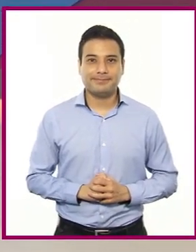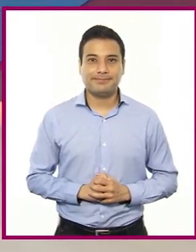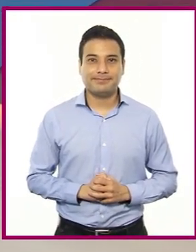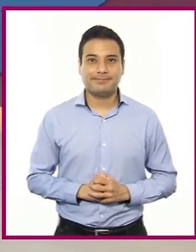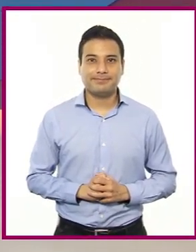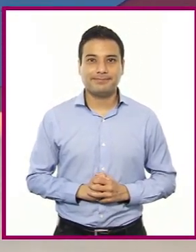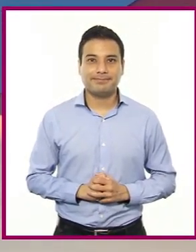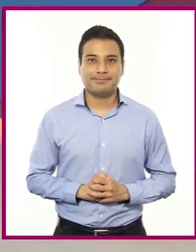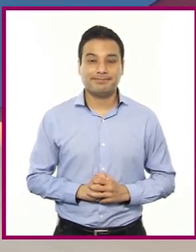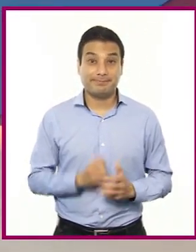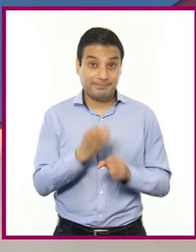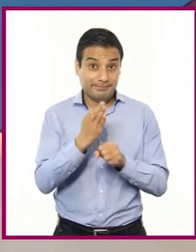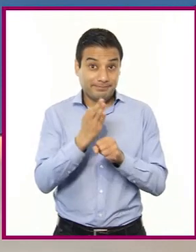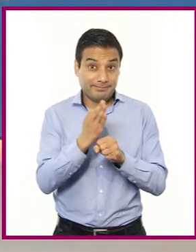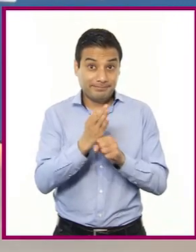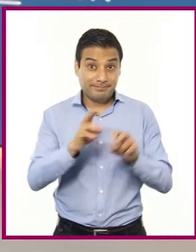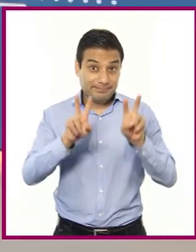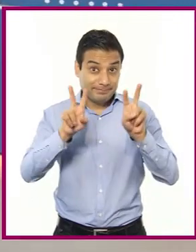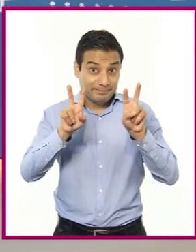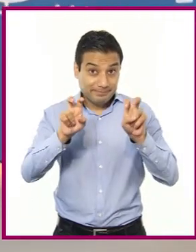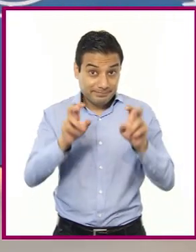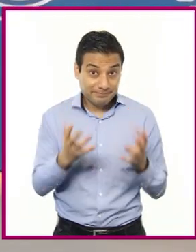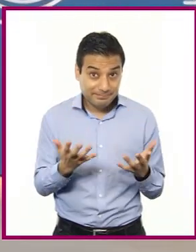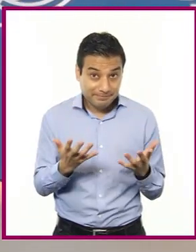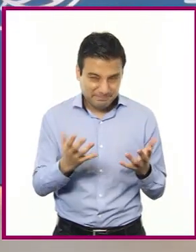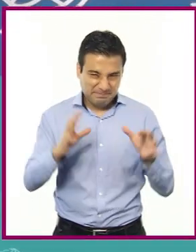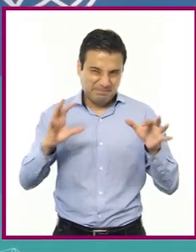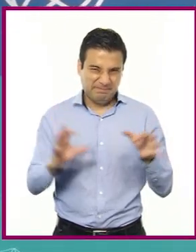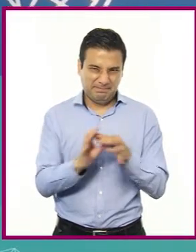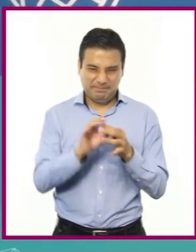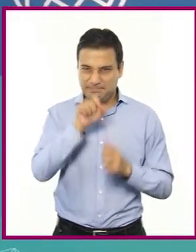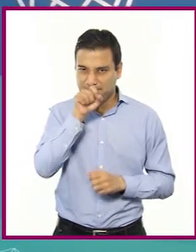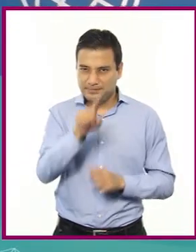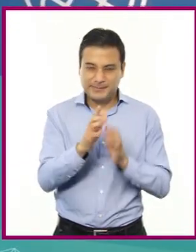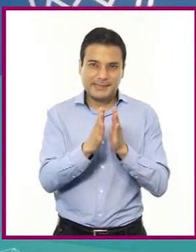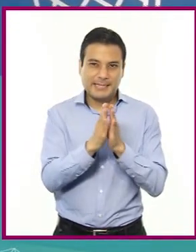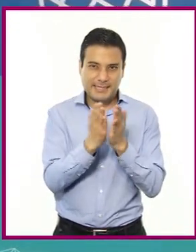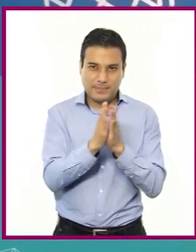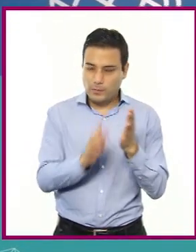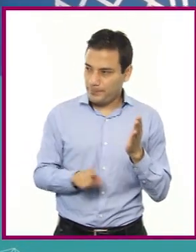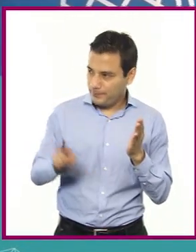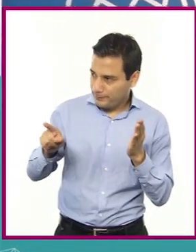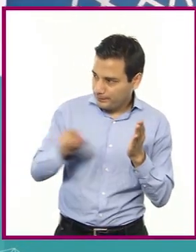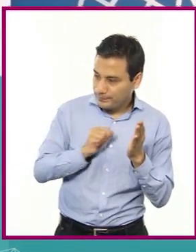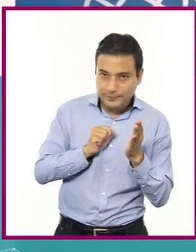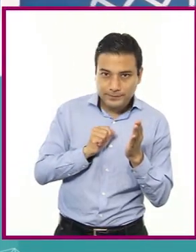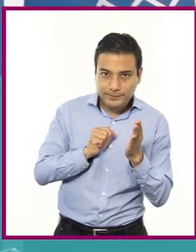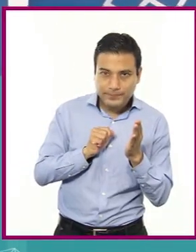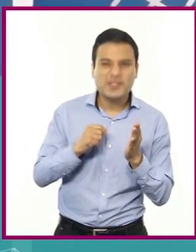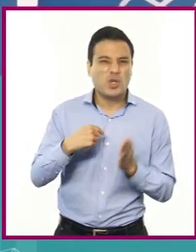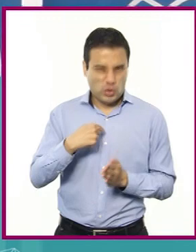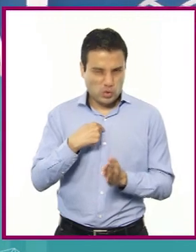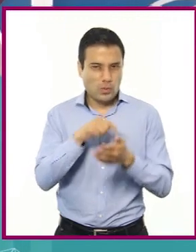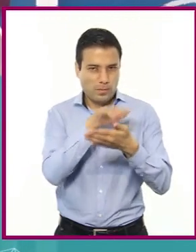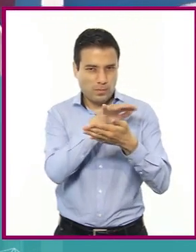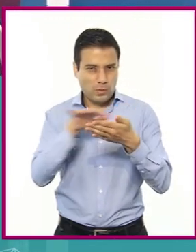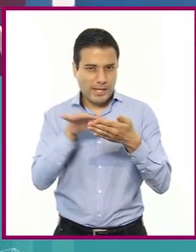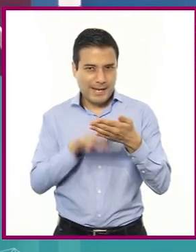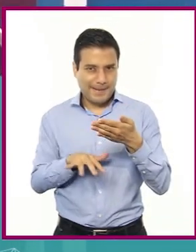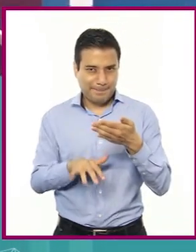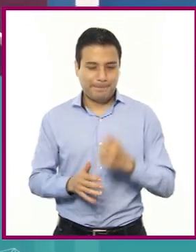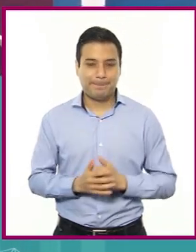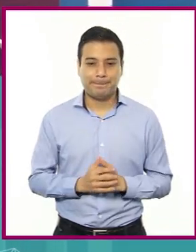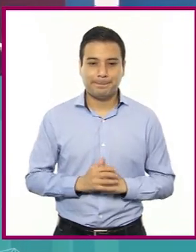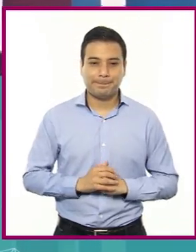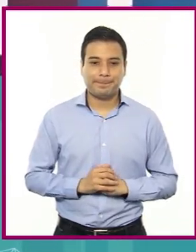Relacionado con el tema de hoy, en nuestra sección Leer para conocer, haré la lectura de fragmentos de la obra Tragicomedia